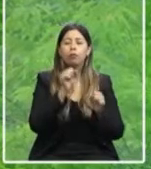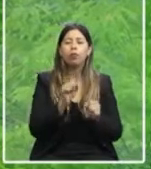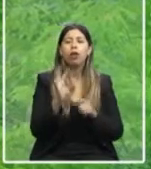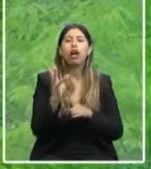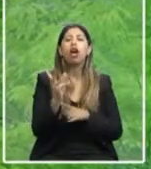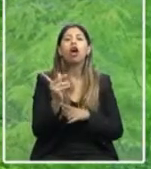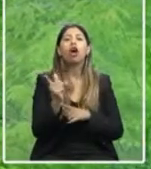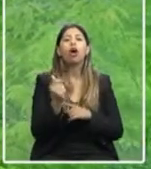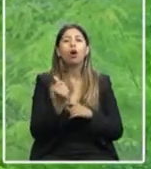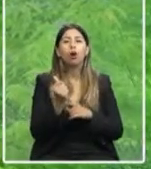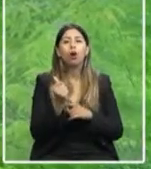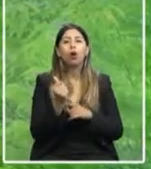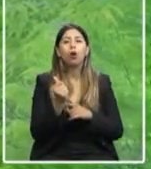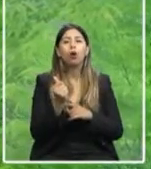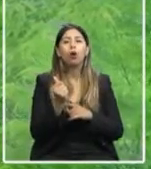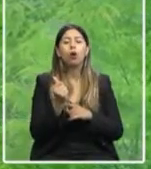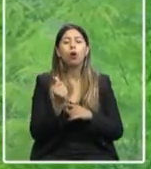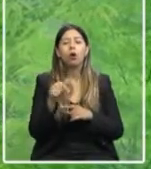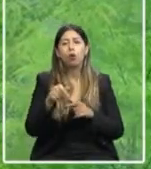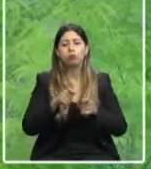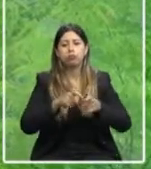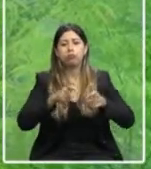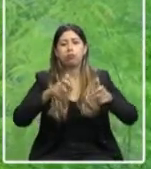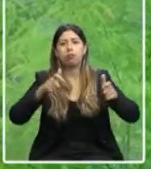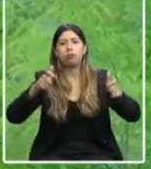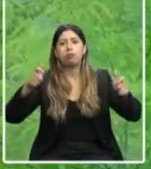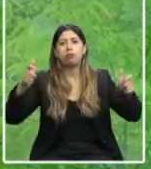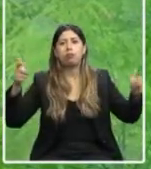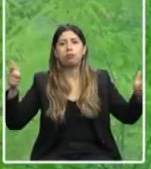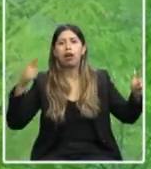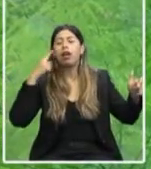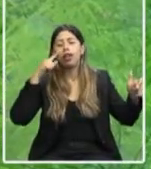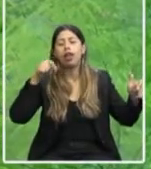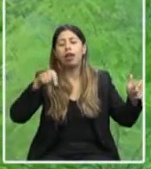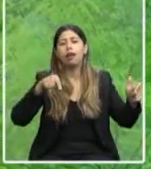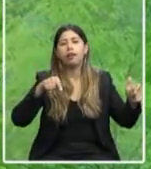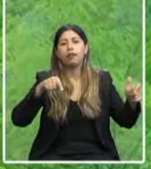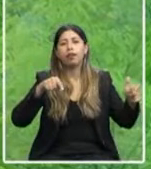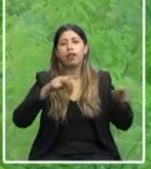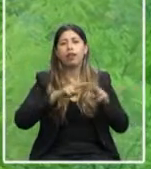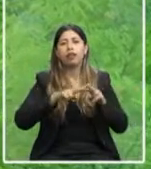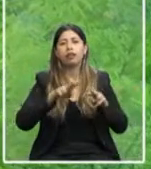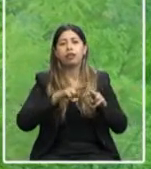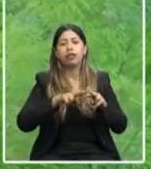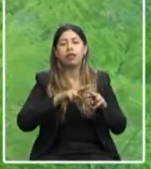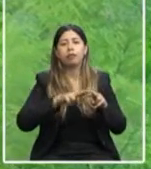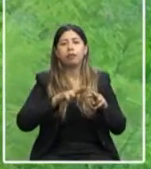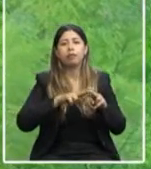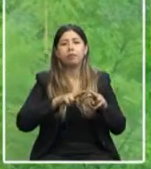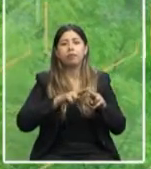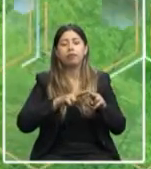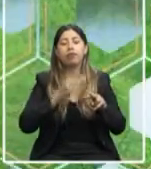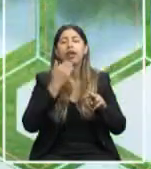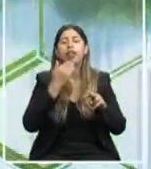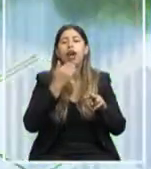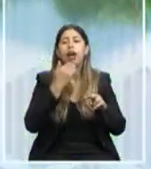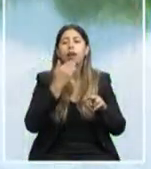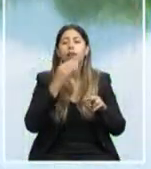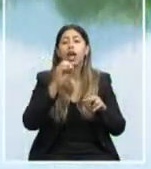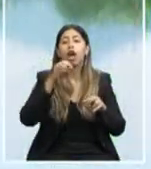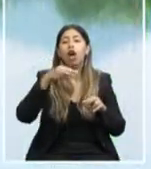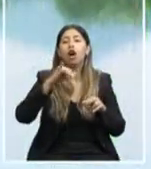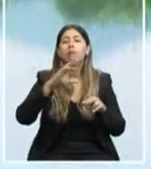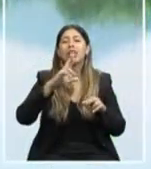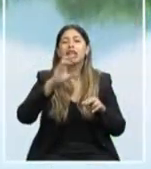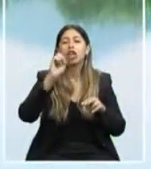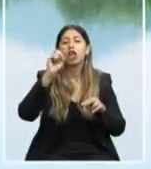contabilizar esta expansión exponencial de la variante Omicron. Y por sobre todas las cosas, repasar el concepto